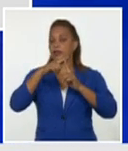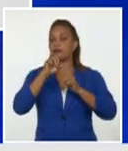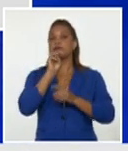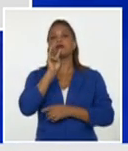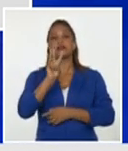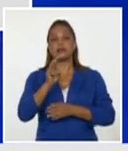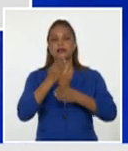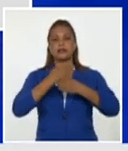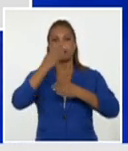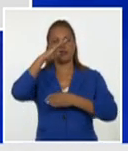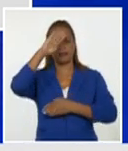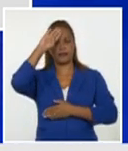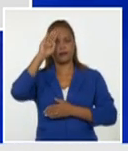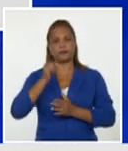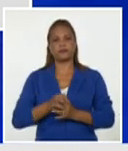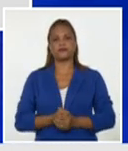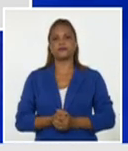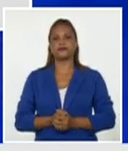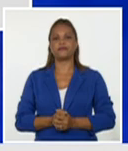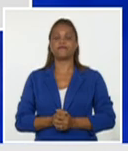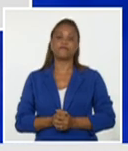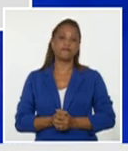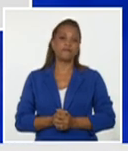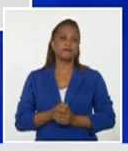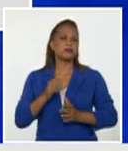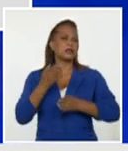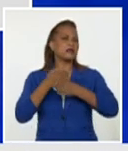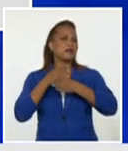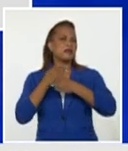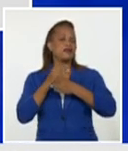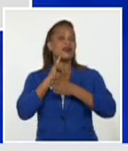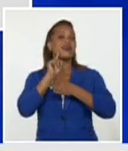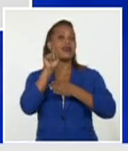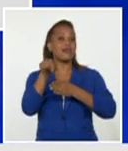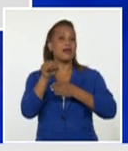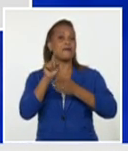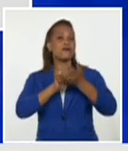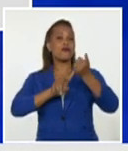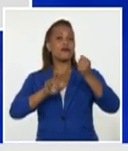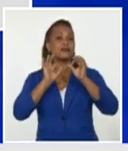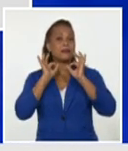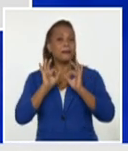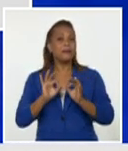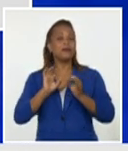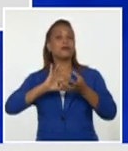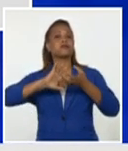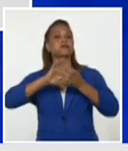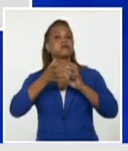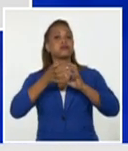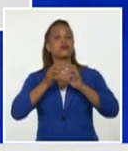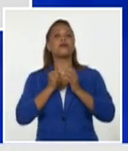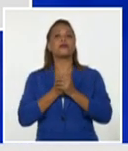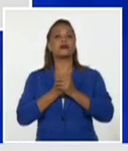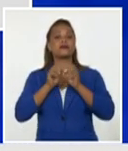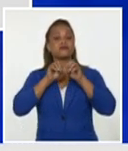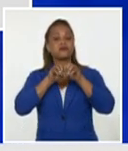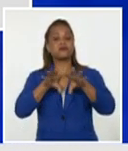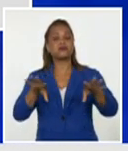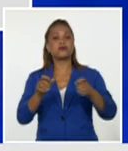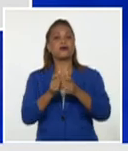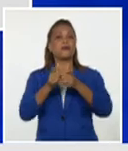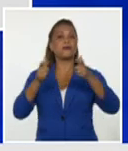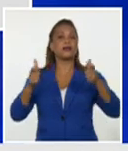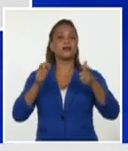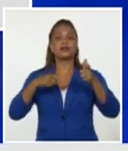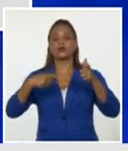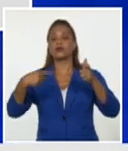Santiago de Cuba, lo cual traduce la complejidad de la transmisión en estos territorios.